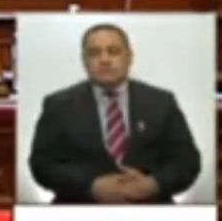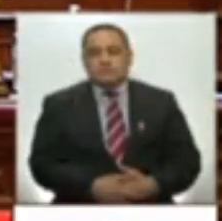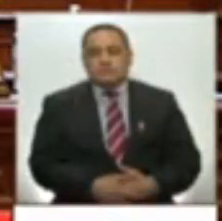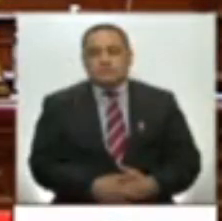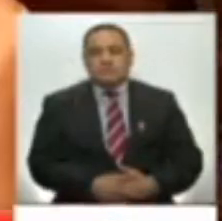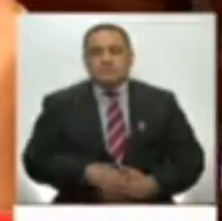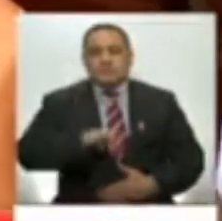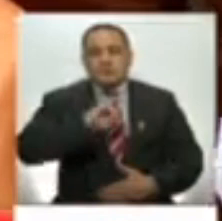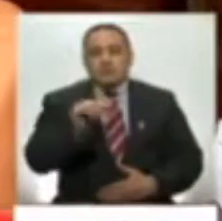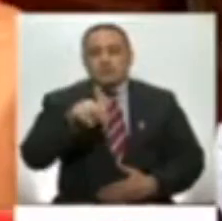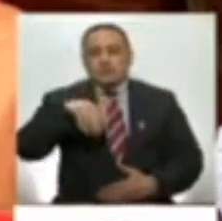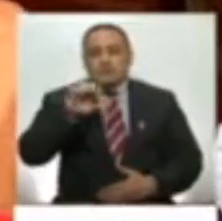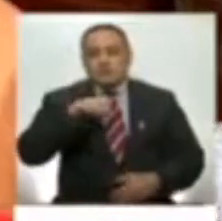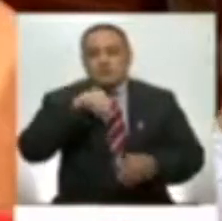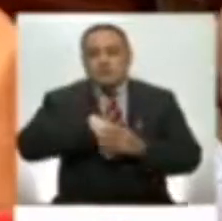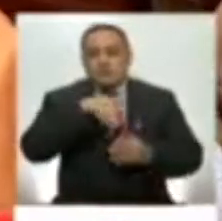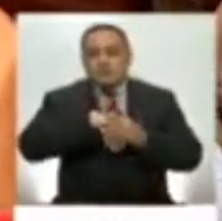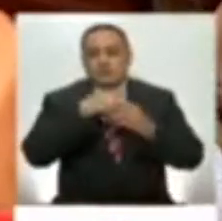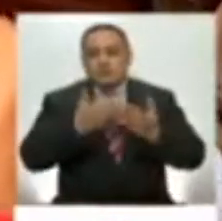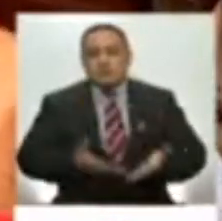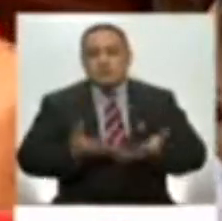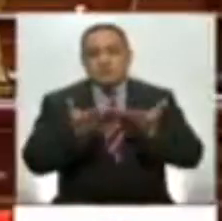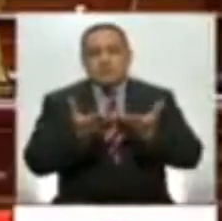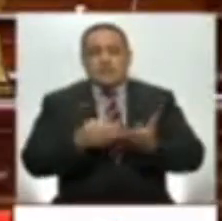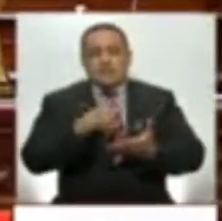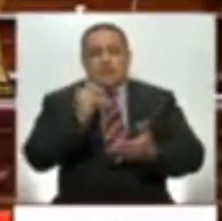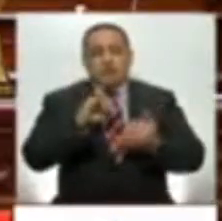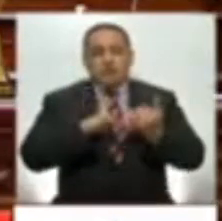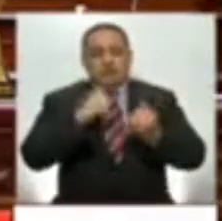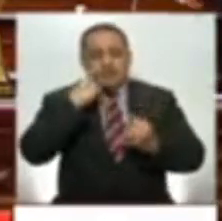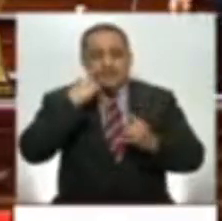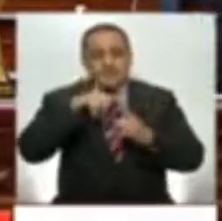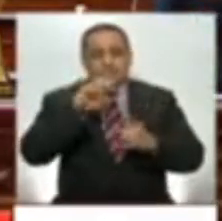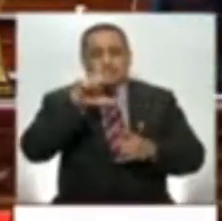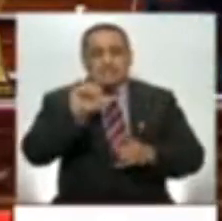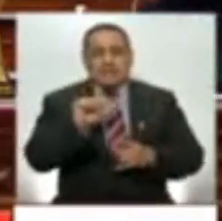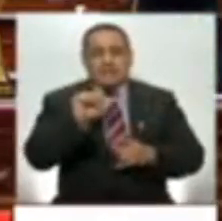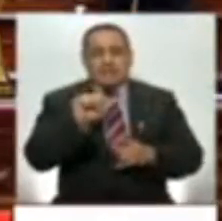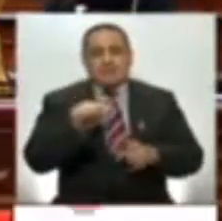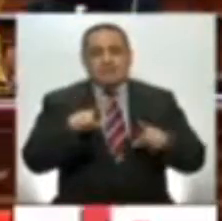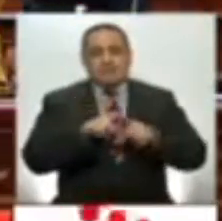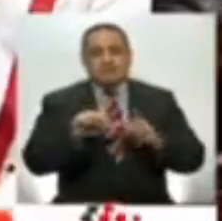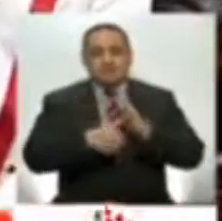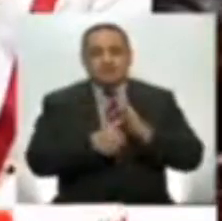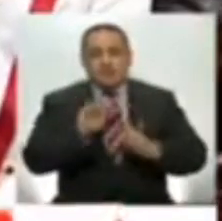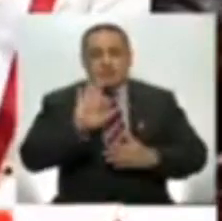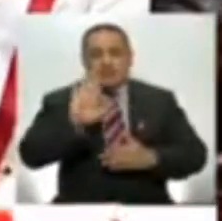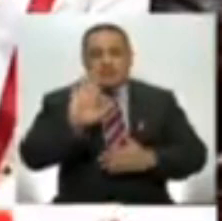Jurado Nacional de Elecciones, credencial otorgada a Auristela Ana Obando Morgan, DNI